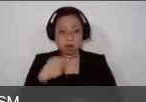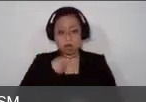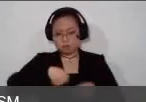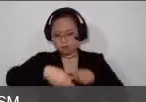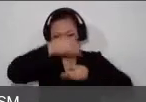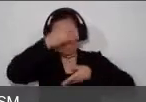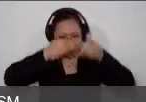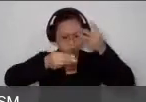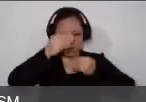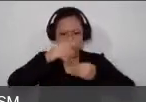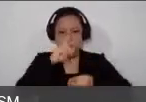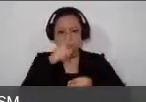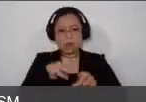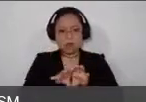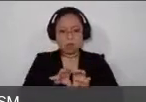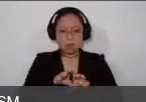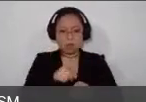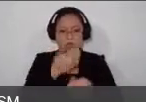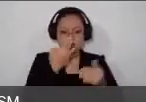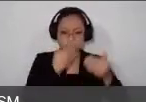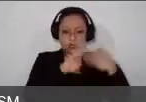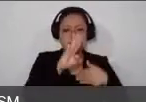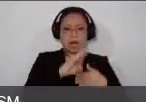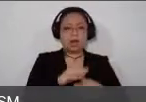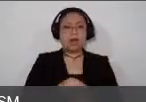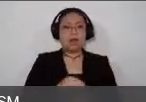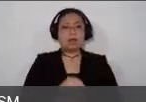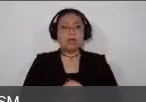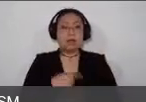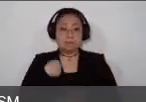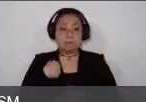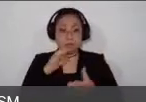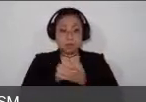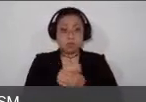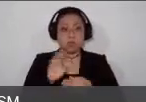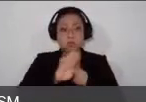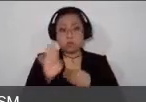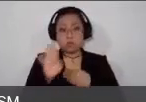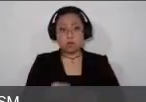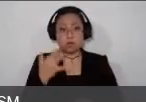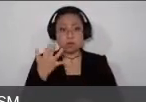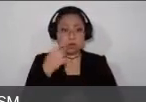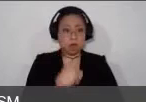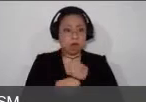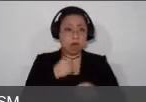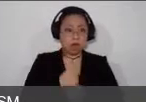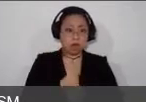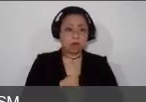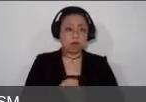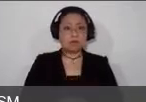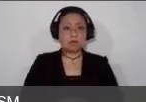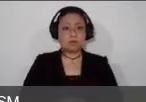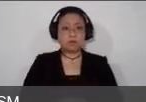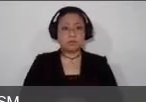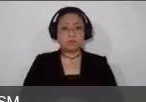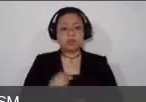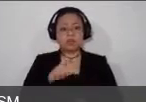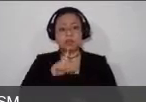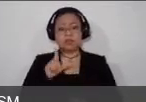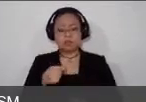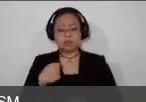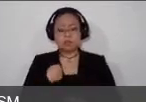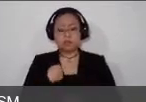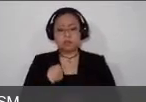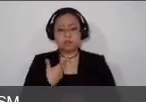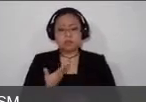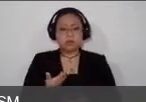momento mi marido murió a los 50 años y eso luego me dio